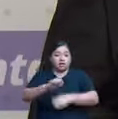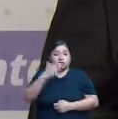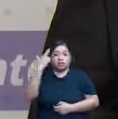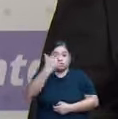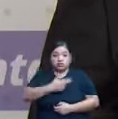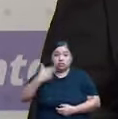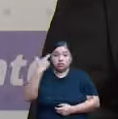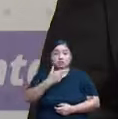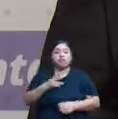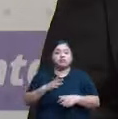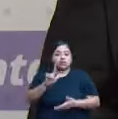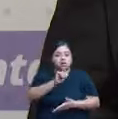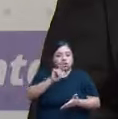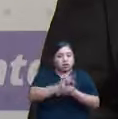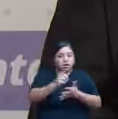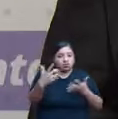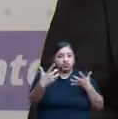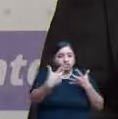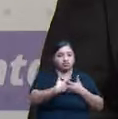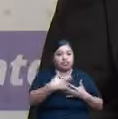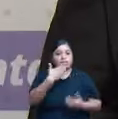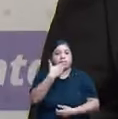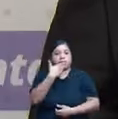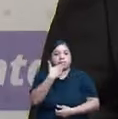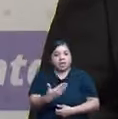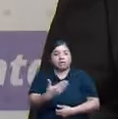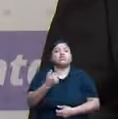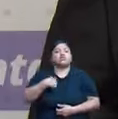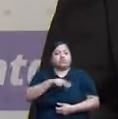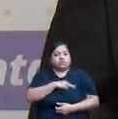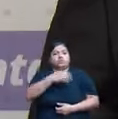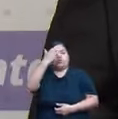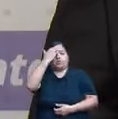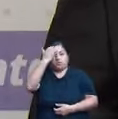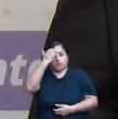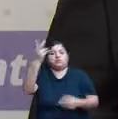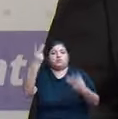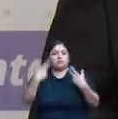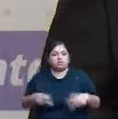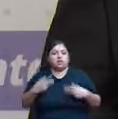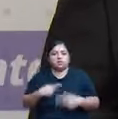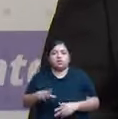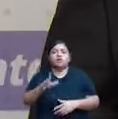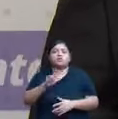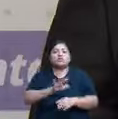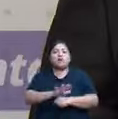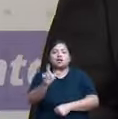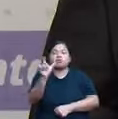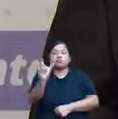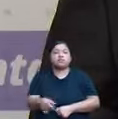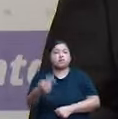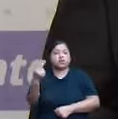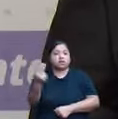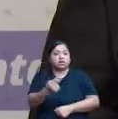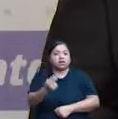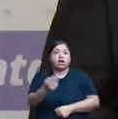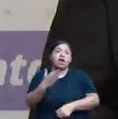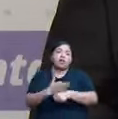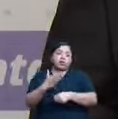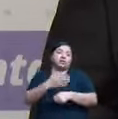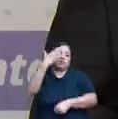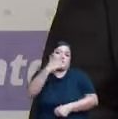hacer porque somos seres humanos y conocemos las necesidades. Y el día de hoy los sueldos que se están pagando no